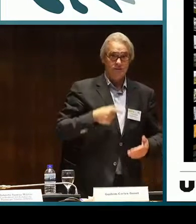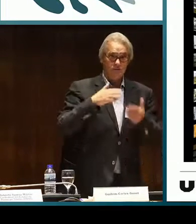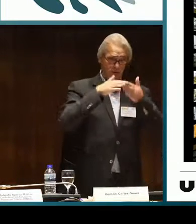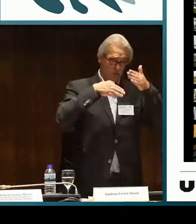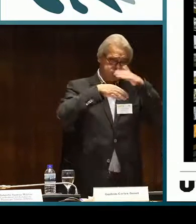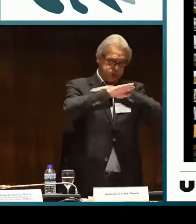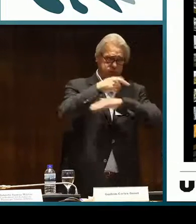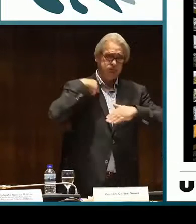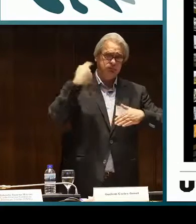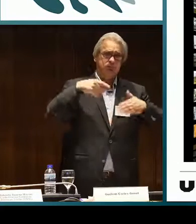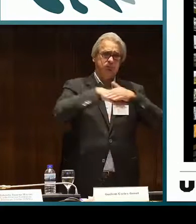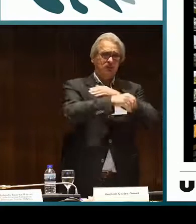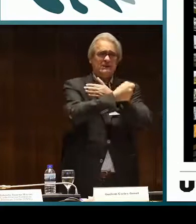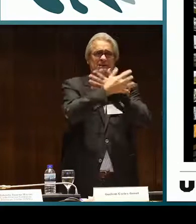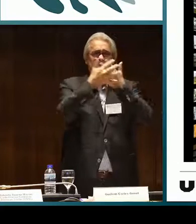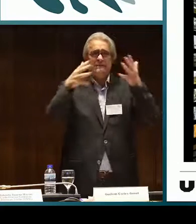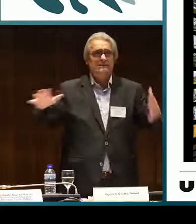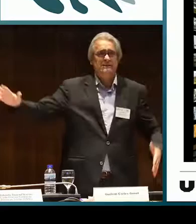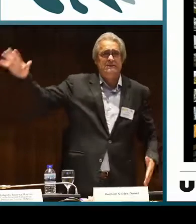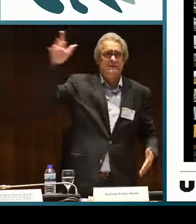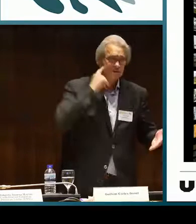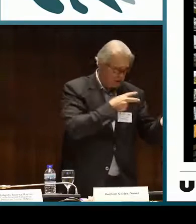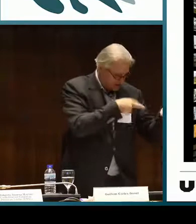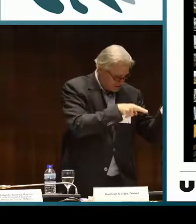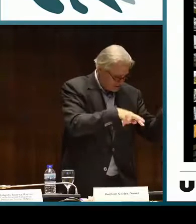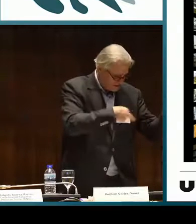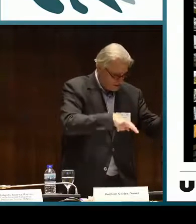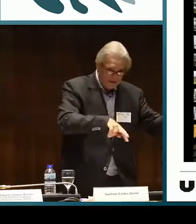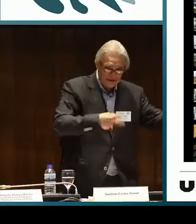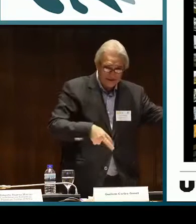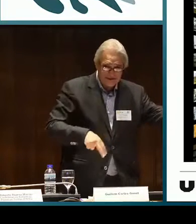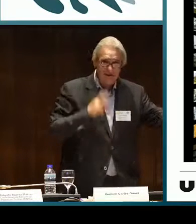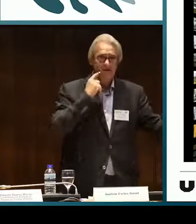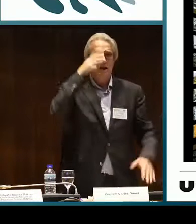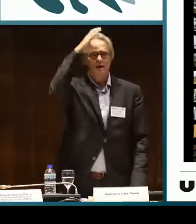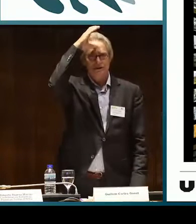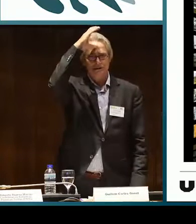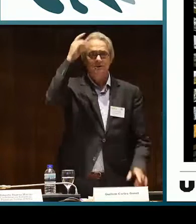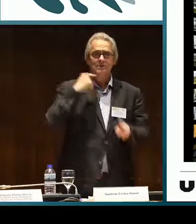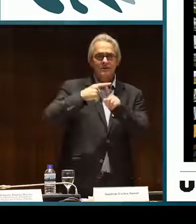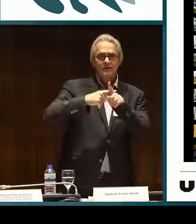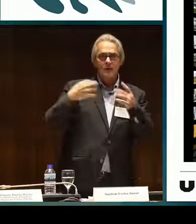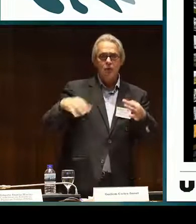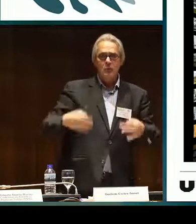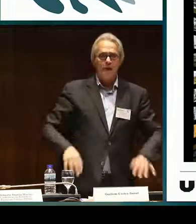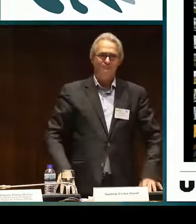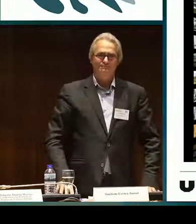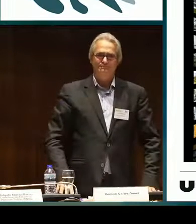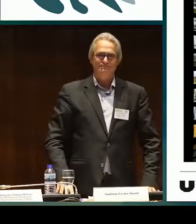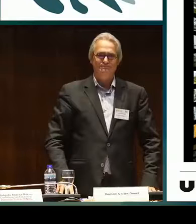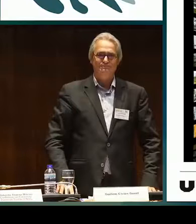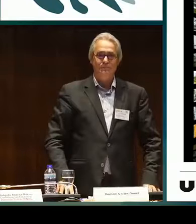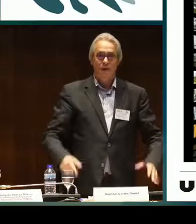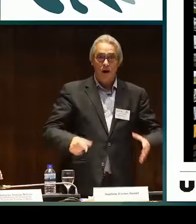contábamos con estos corresponsales y cada mes se iban produciendo noticias. y teníamos la oportunidad de acceder